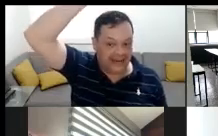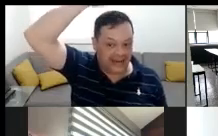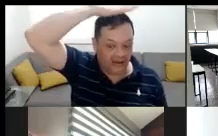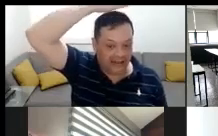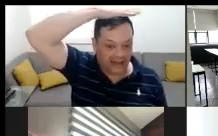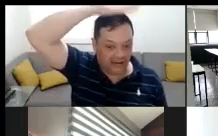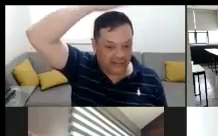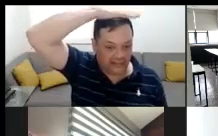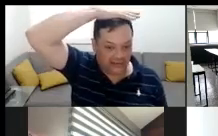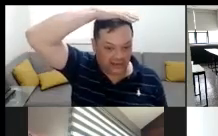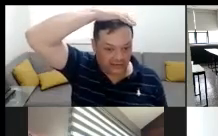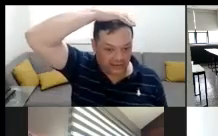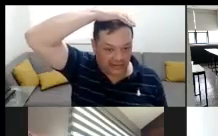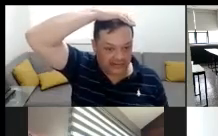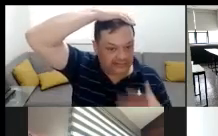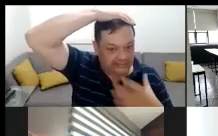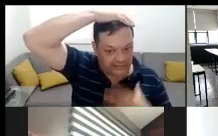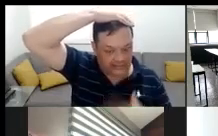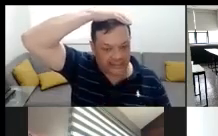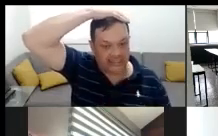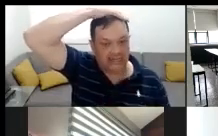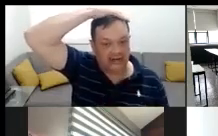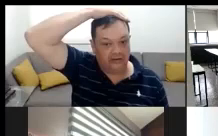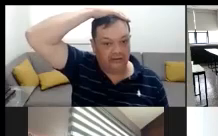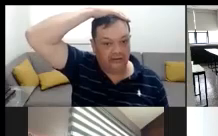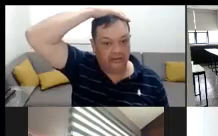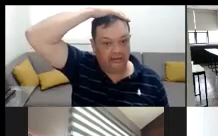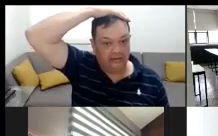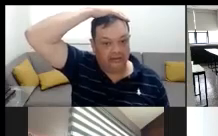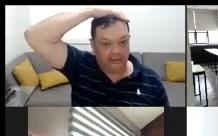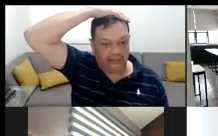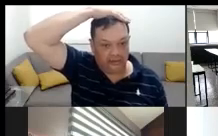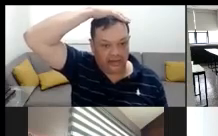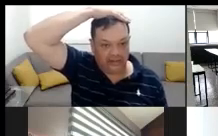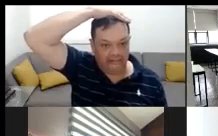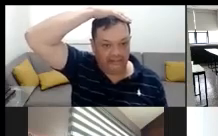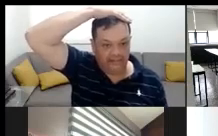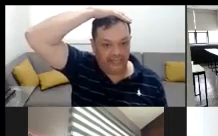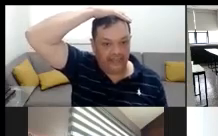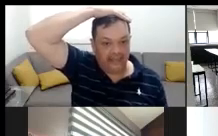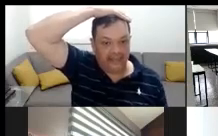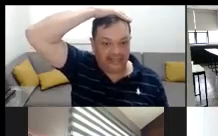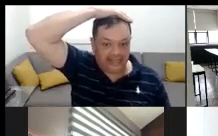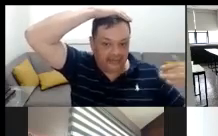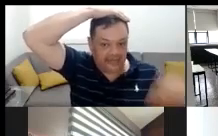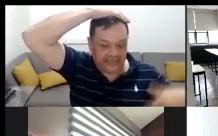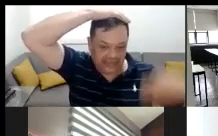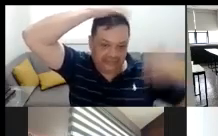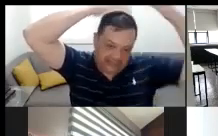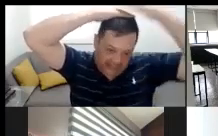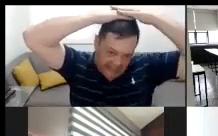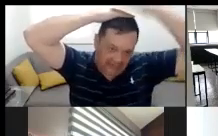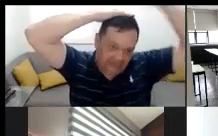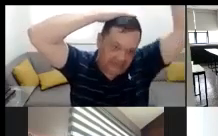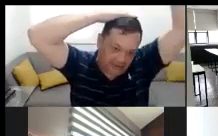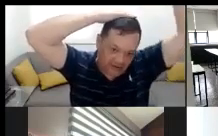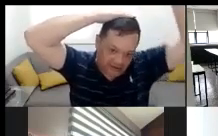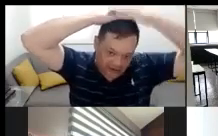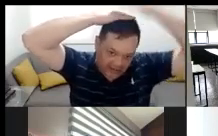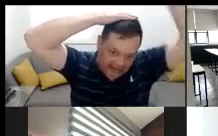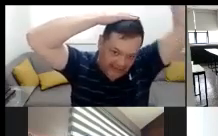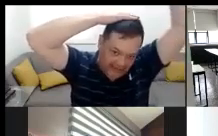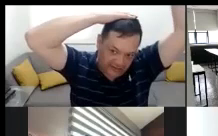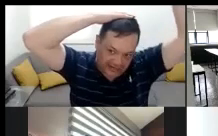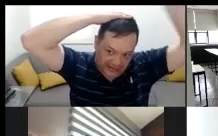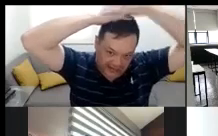si la olla de calor está tocando nuestra cabeza, pues vamos a sentir calor durante todo el tiempo. ¿Qué tenemos que hacer? Tener un